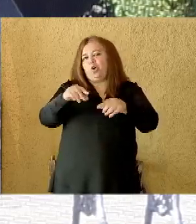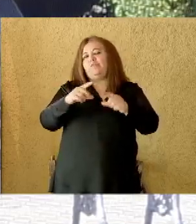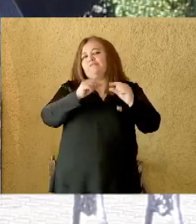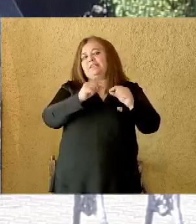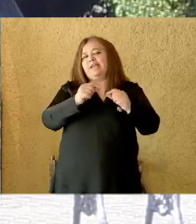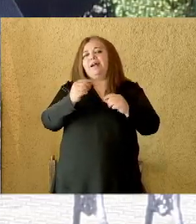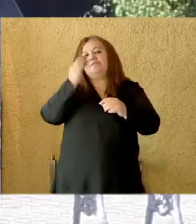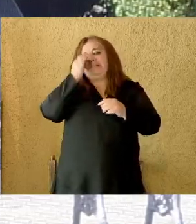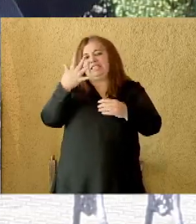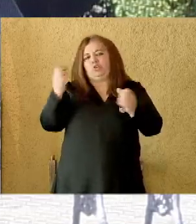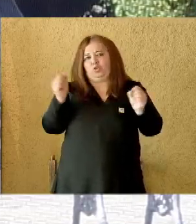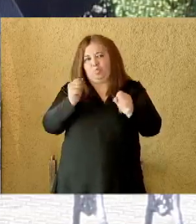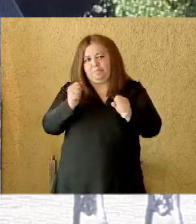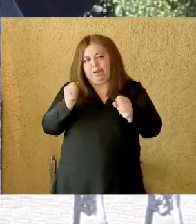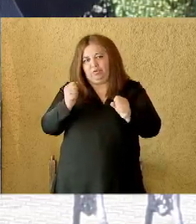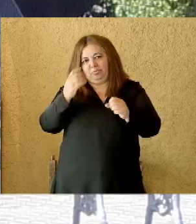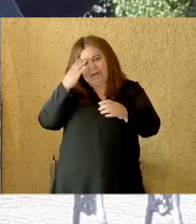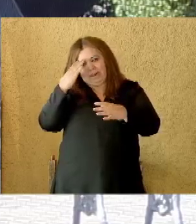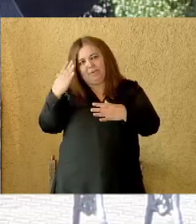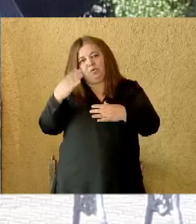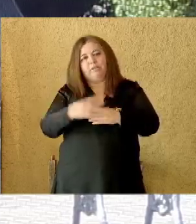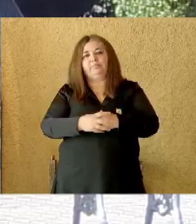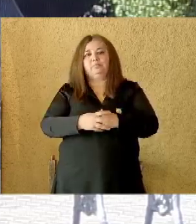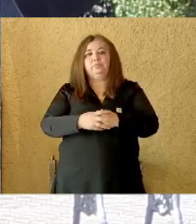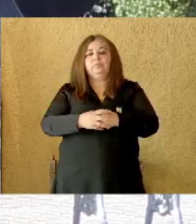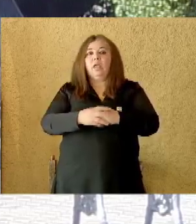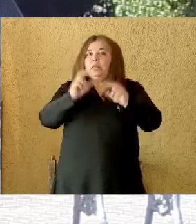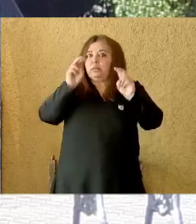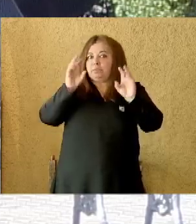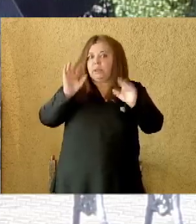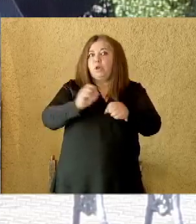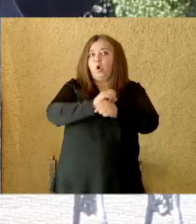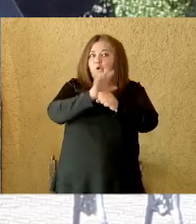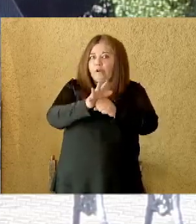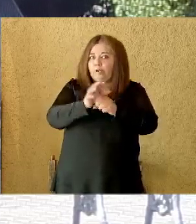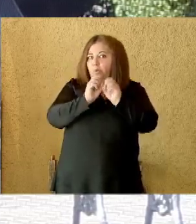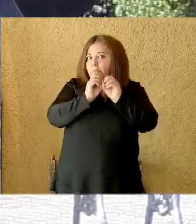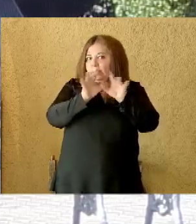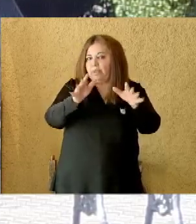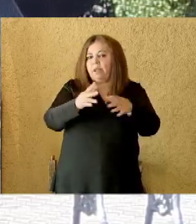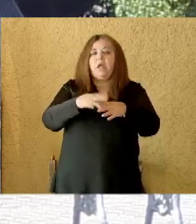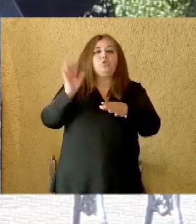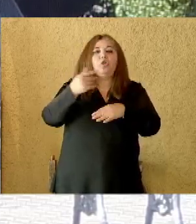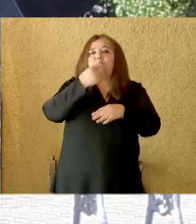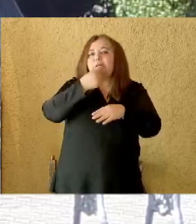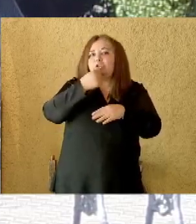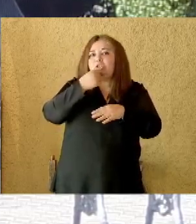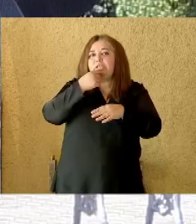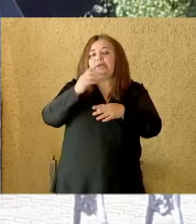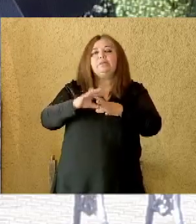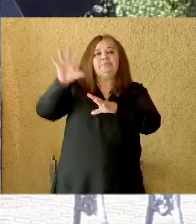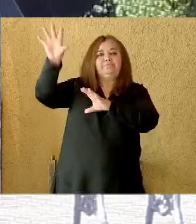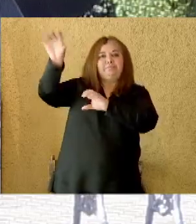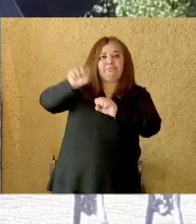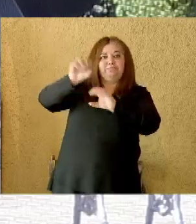sumar también en el marco de esta pandemia del coronavirus es que los mendocinos que se encuentran repatriados en los hoteles de aquí de la provincia